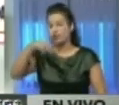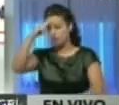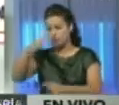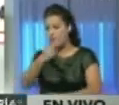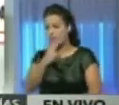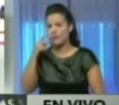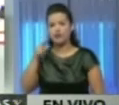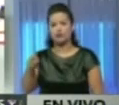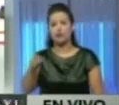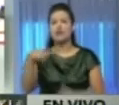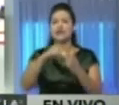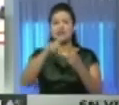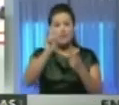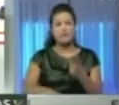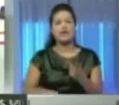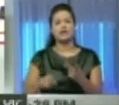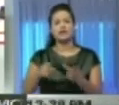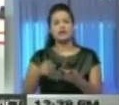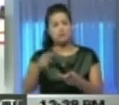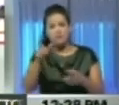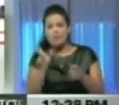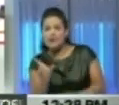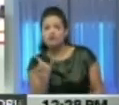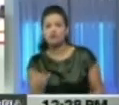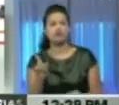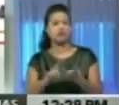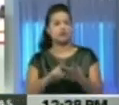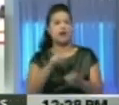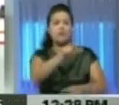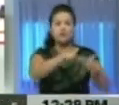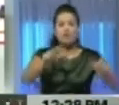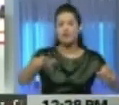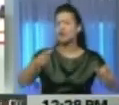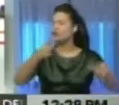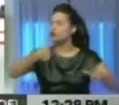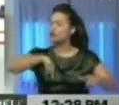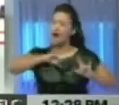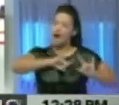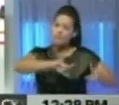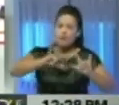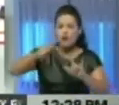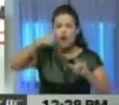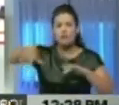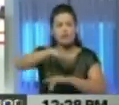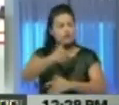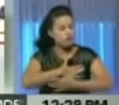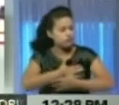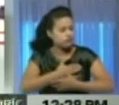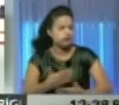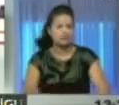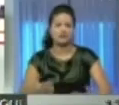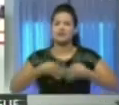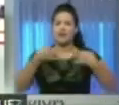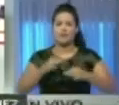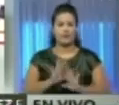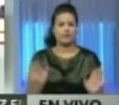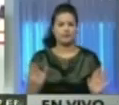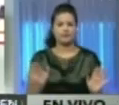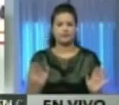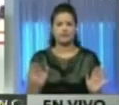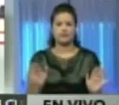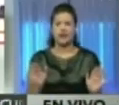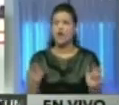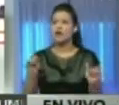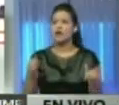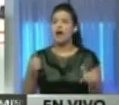Venezuela, con mi ética, con mi moral y con el amor al pueblo, al cual me he entregado con desprendimiento.